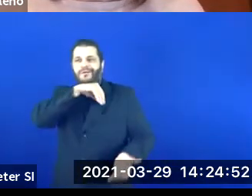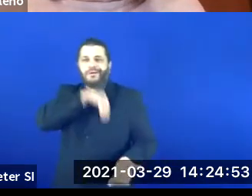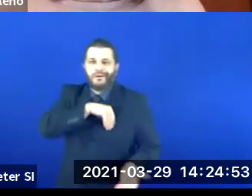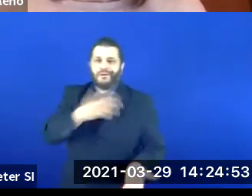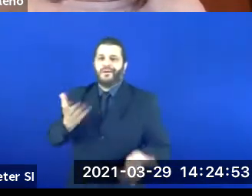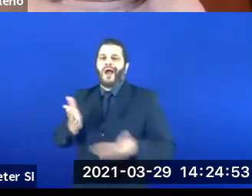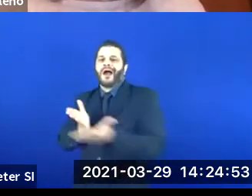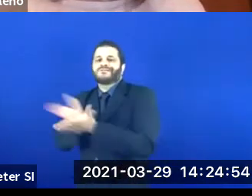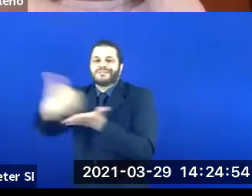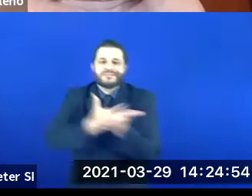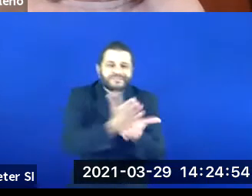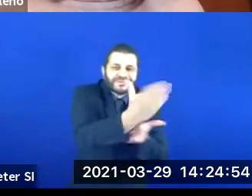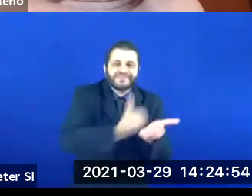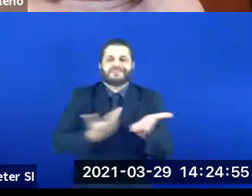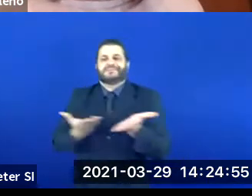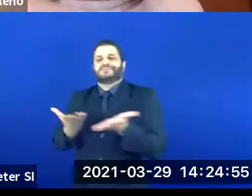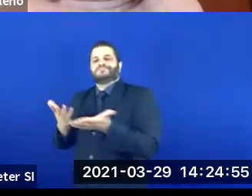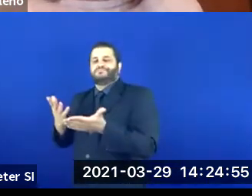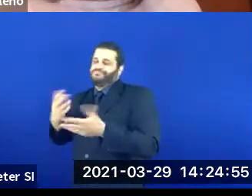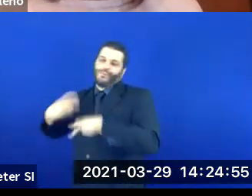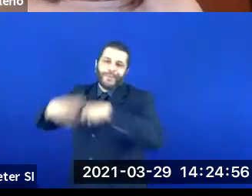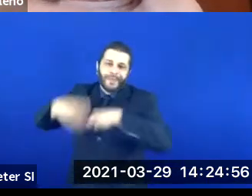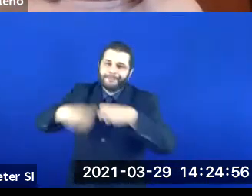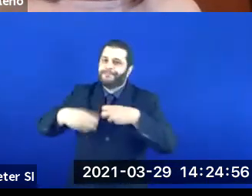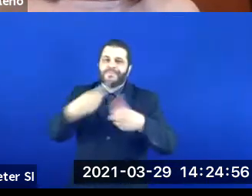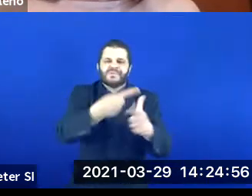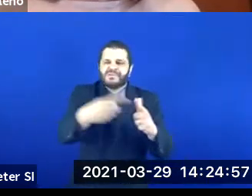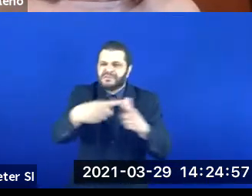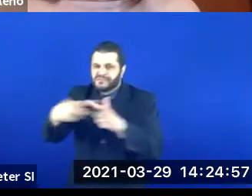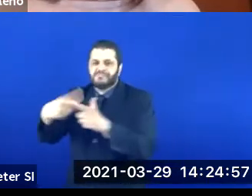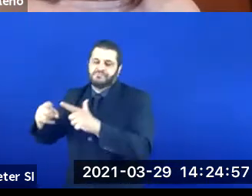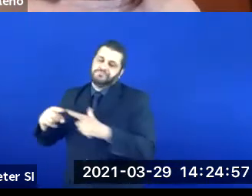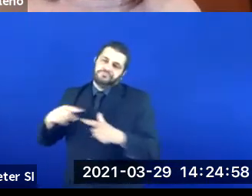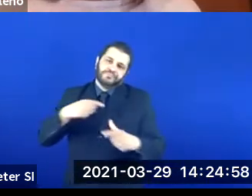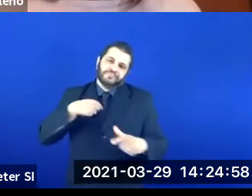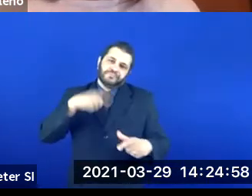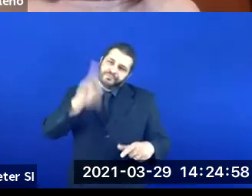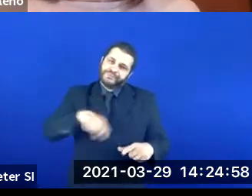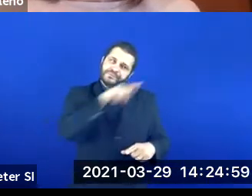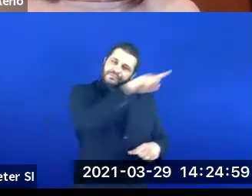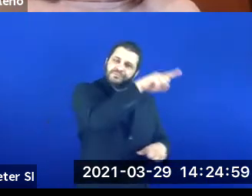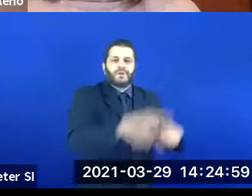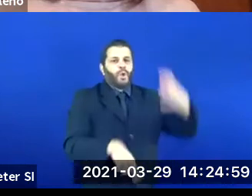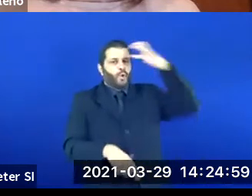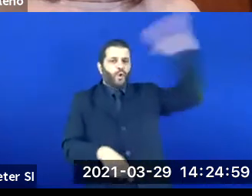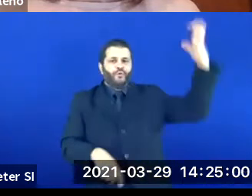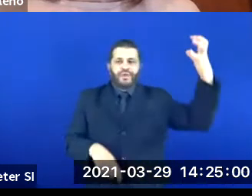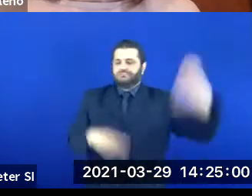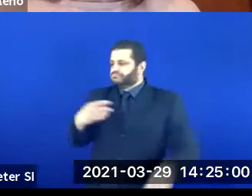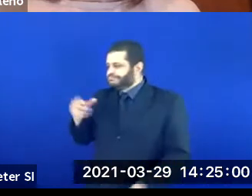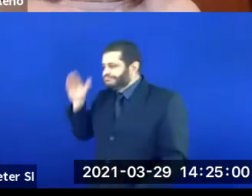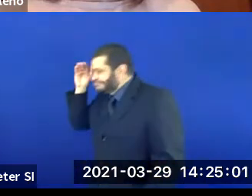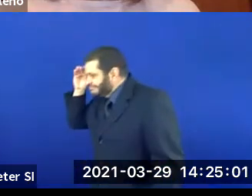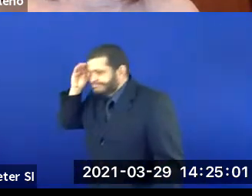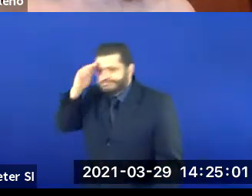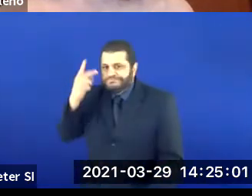yo lanzo esta cuestión a los estados: hay que analizar ese impacto y hay que implementar medidas